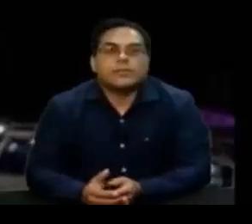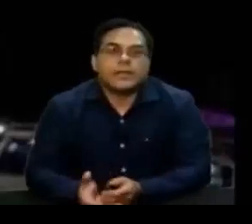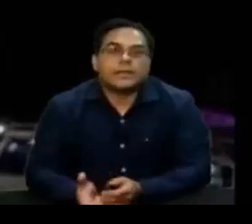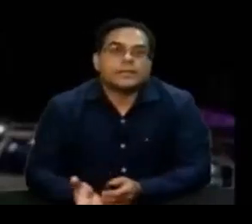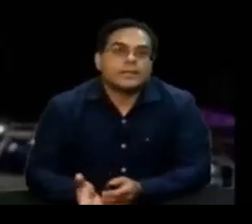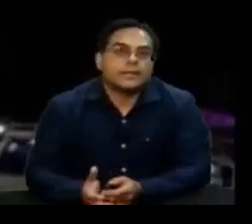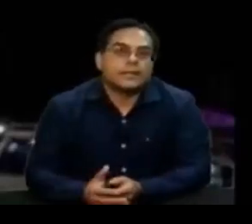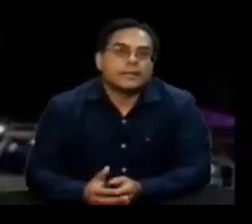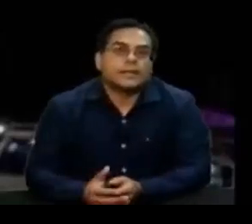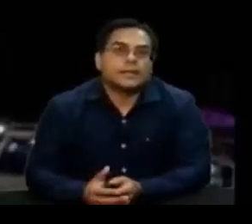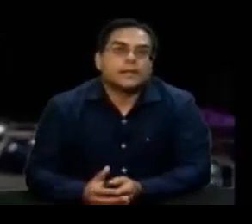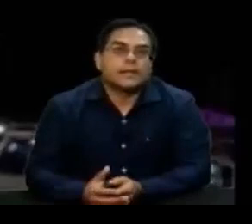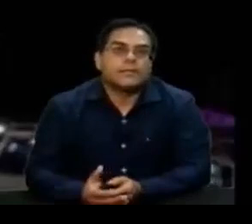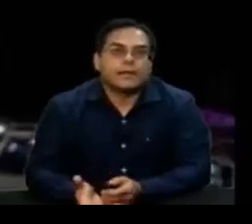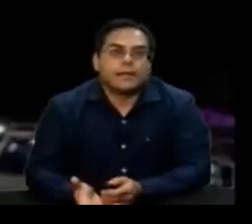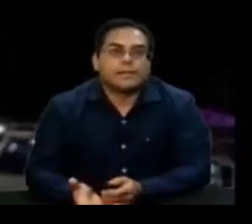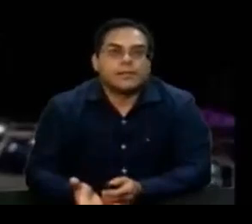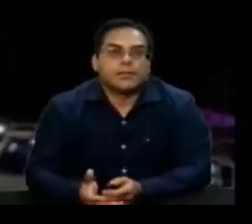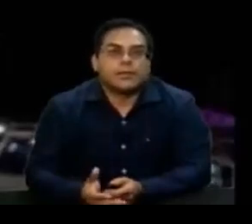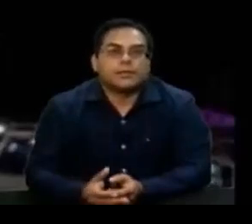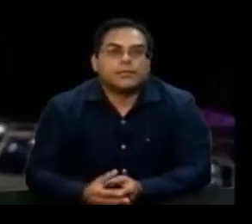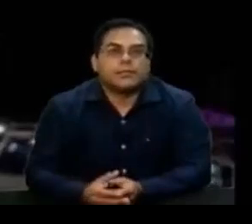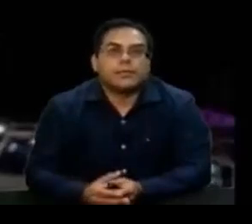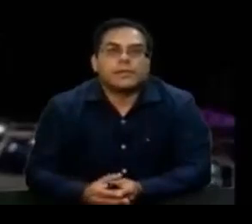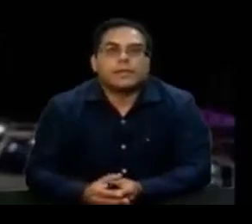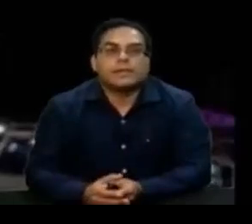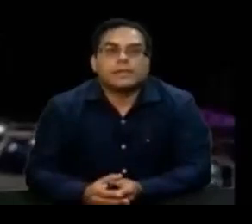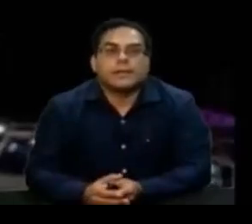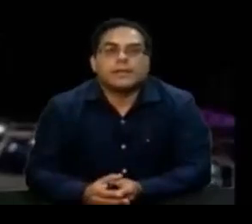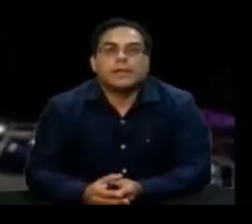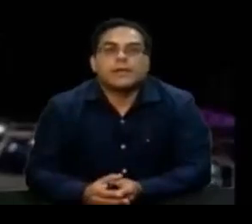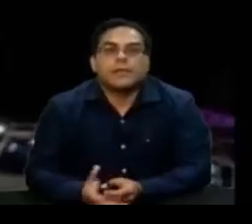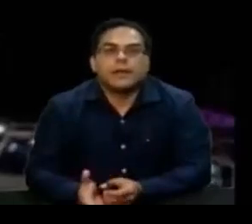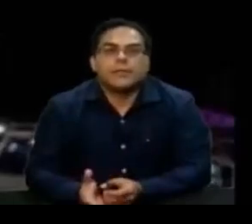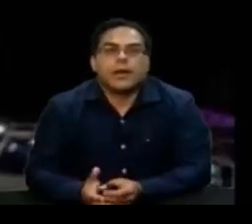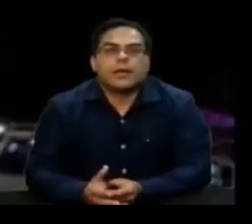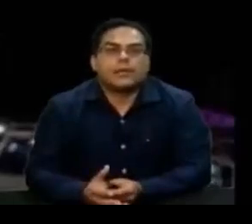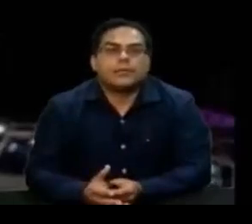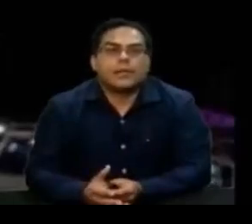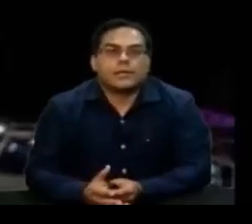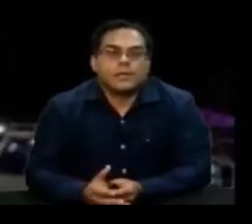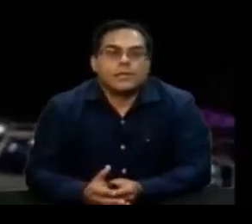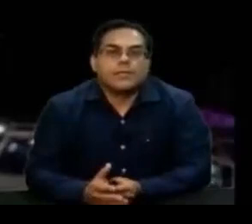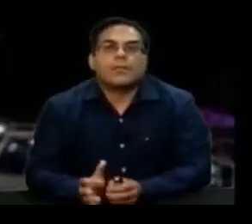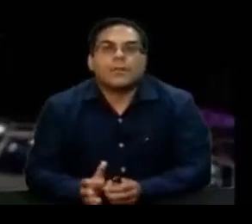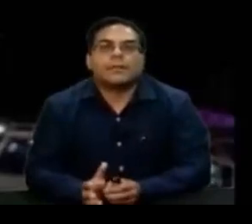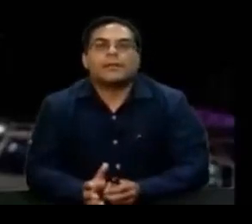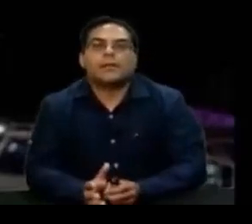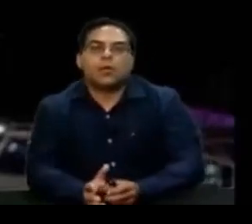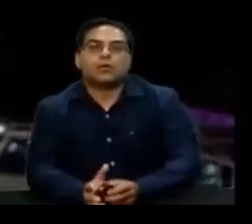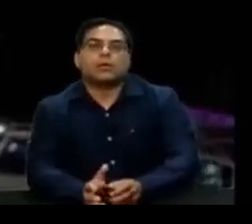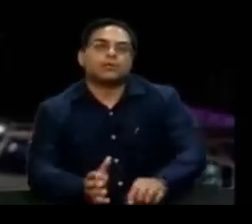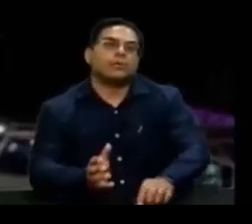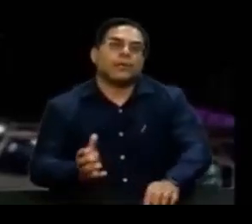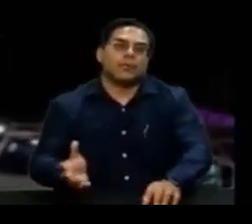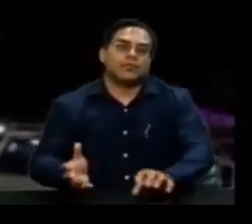lesiones directas, indirectas, impactadas, incompletas, múltiples e inestables. Por ejemplo, hay fracturas propiamente del